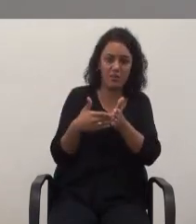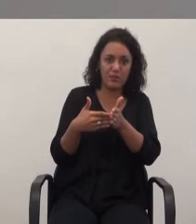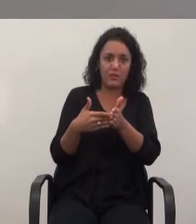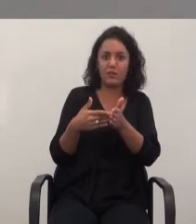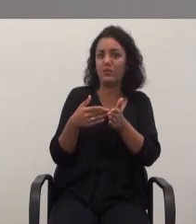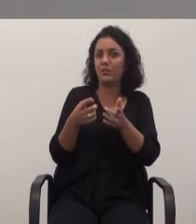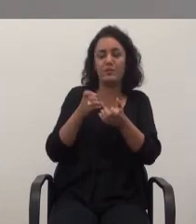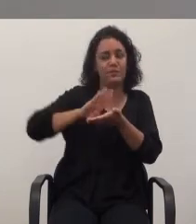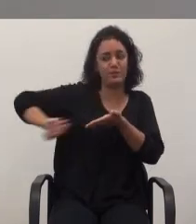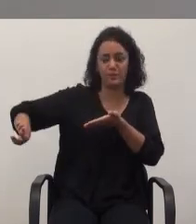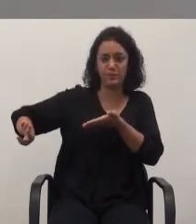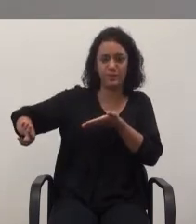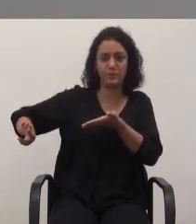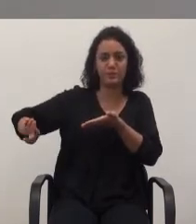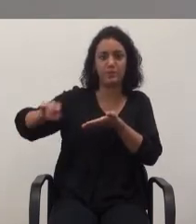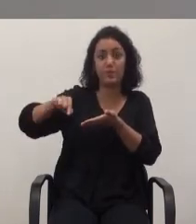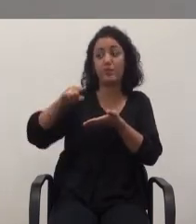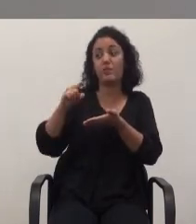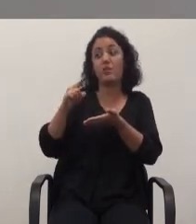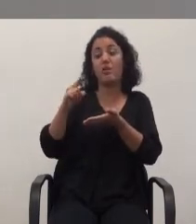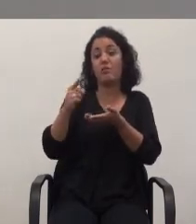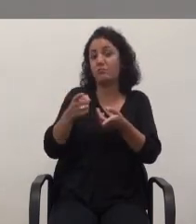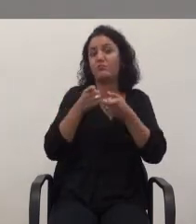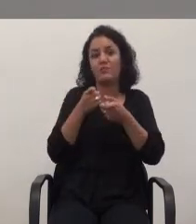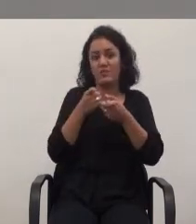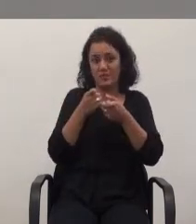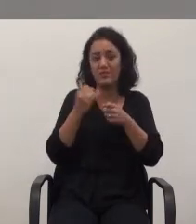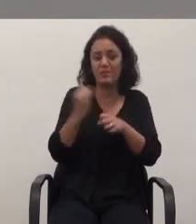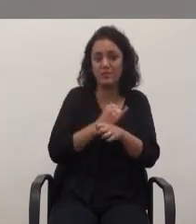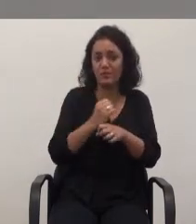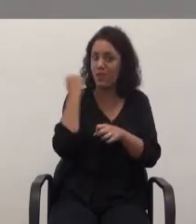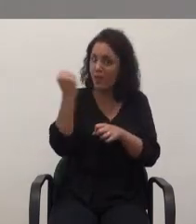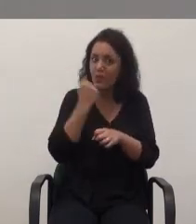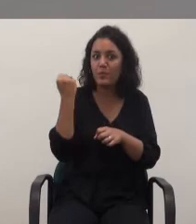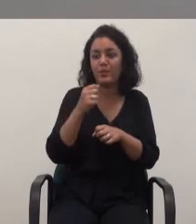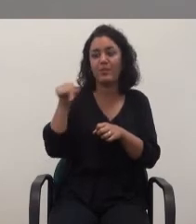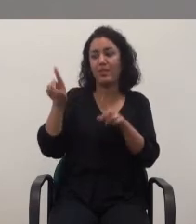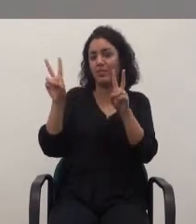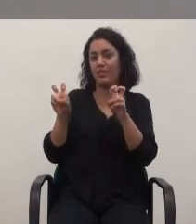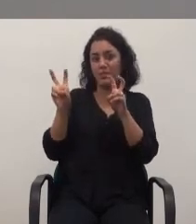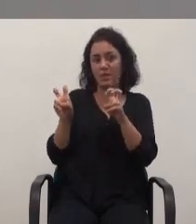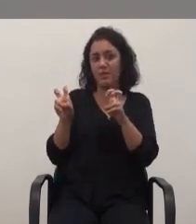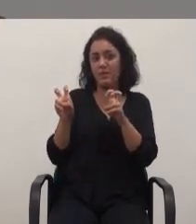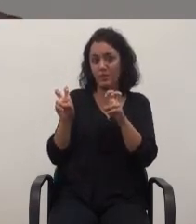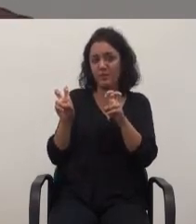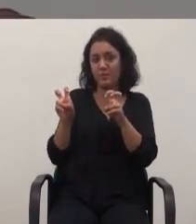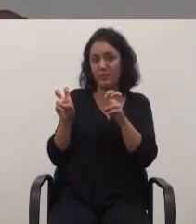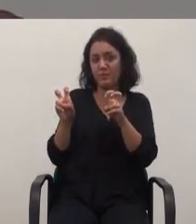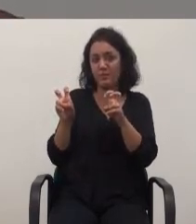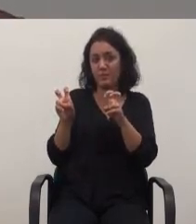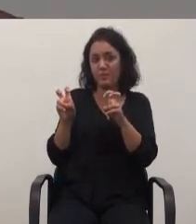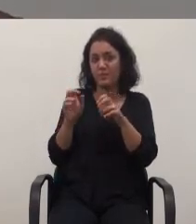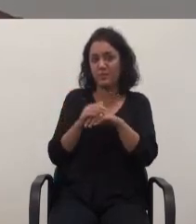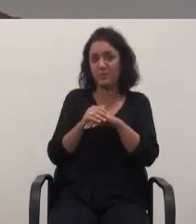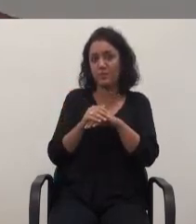tiene este tema. Capaz sí, en este sentido, lo que puedo hacer es más bien proponer